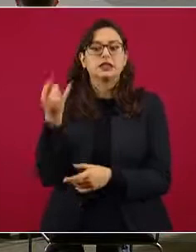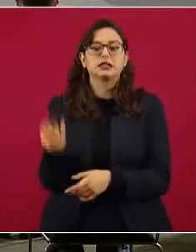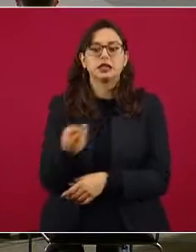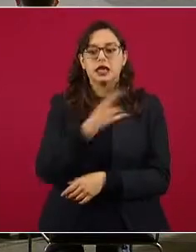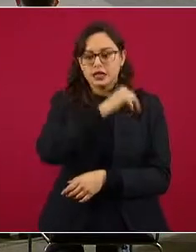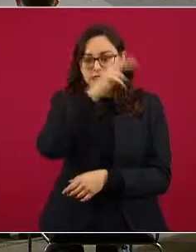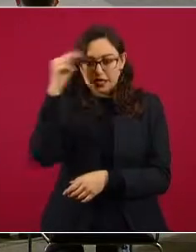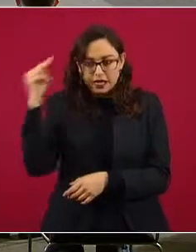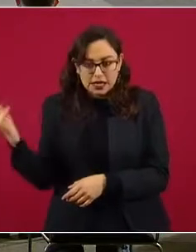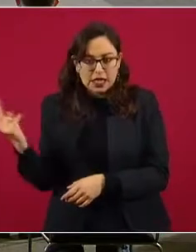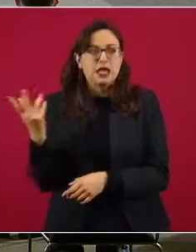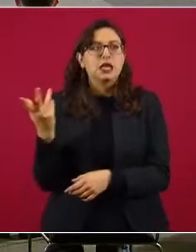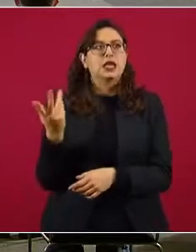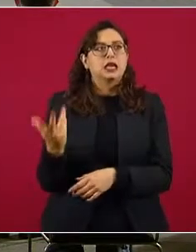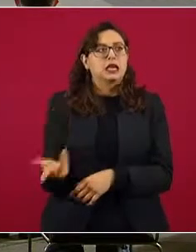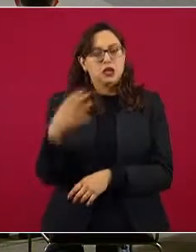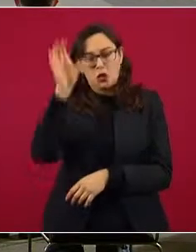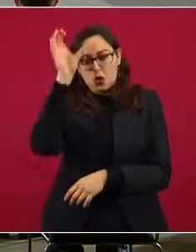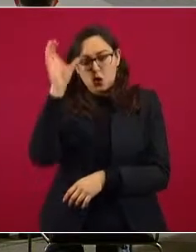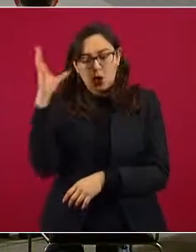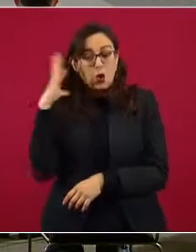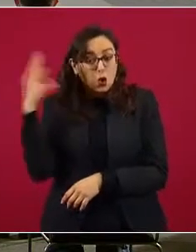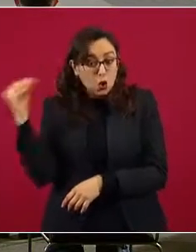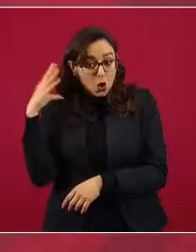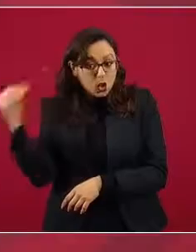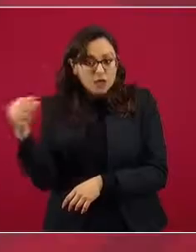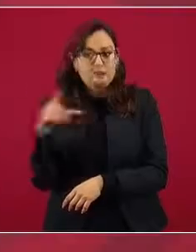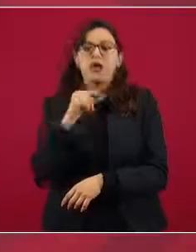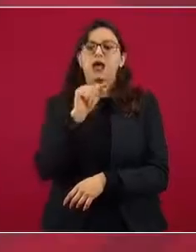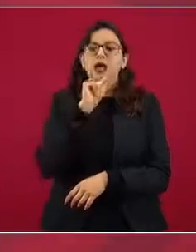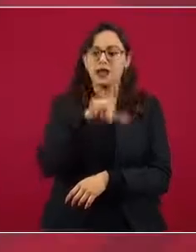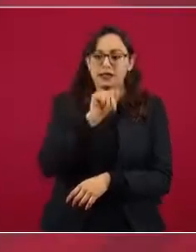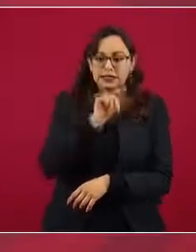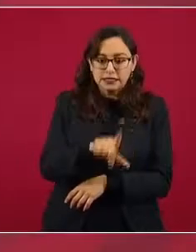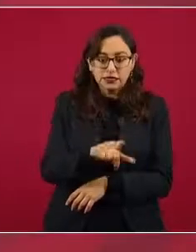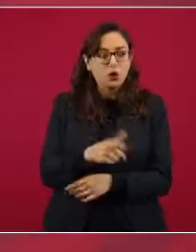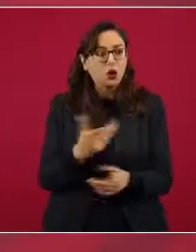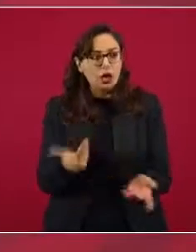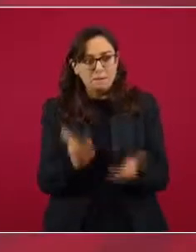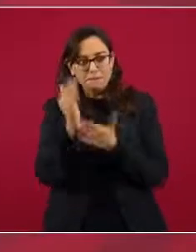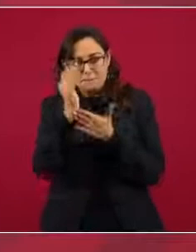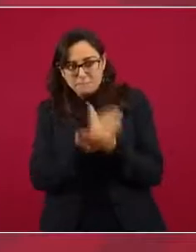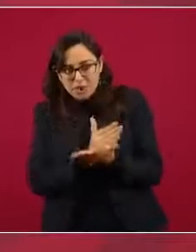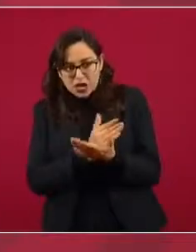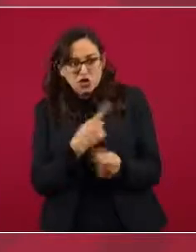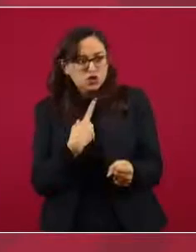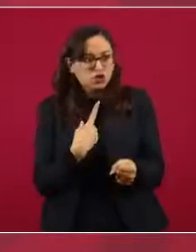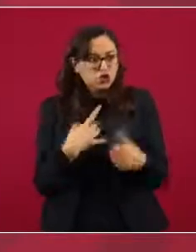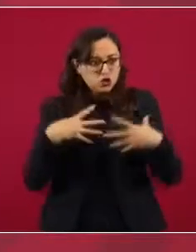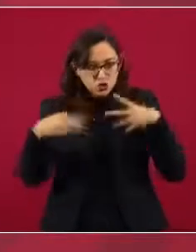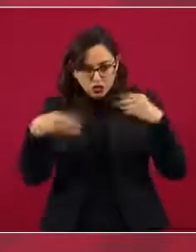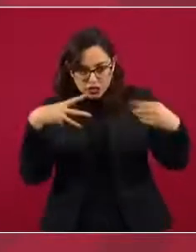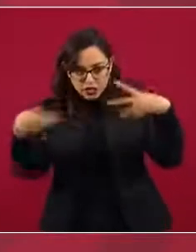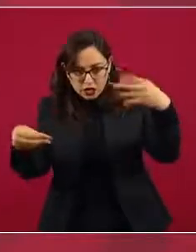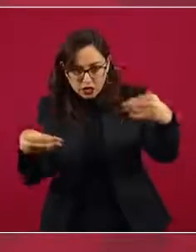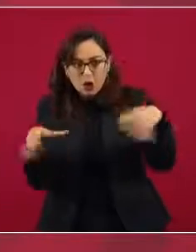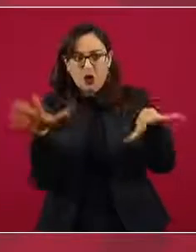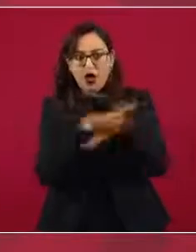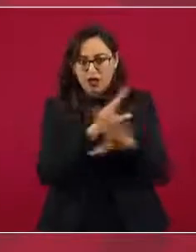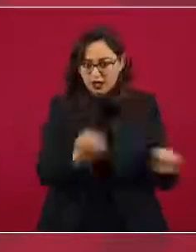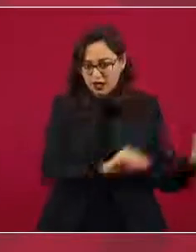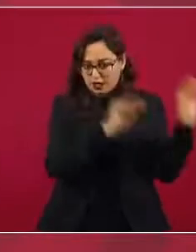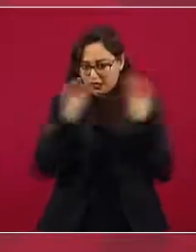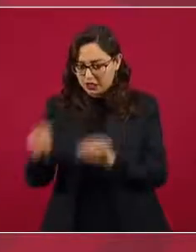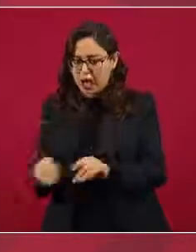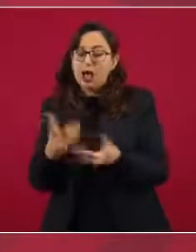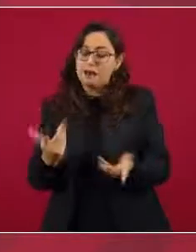Nayarit, de Colima, de Jalisco también. Entonces, en primer lugar es levantar la